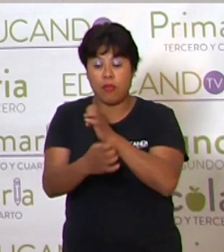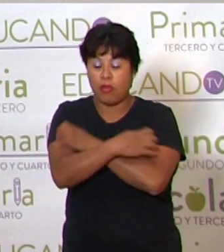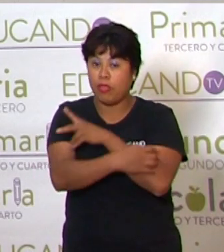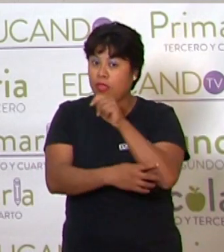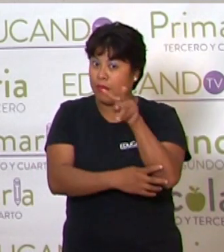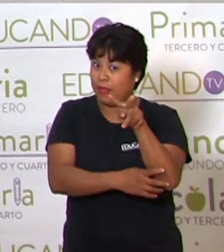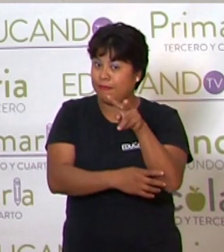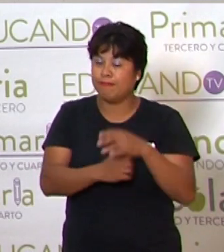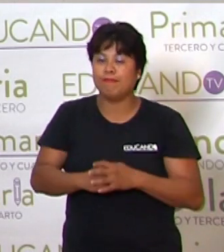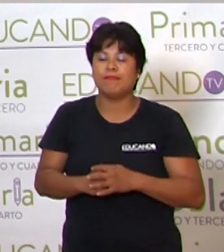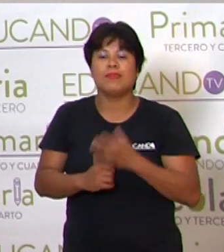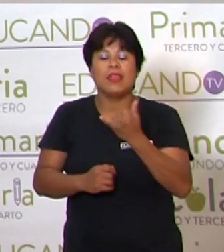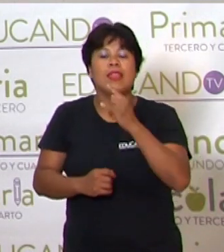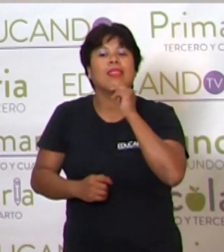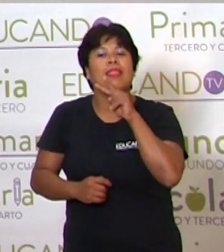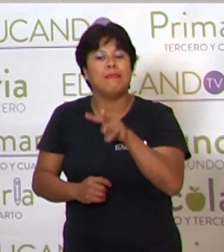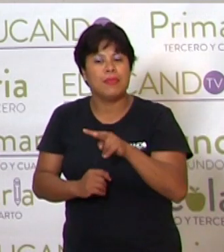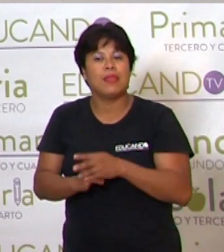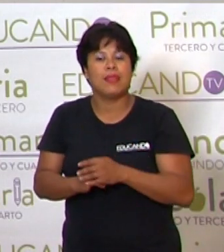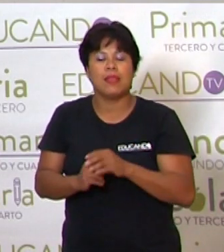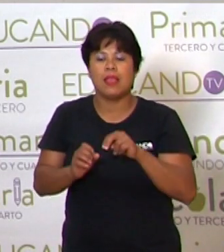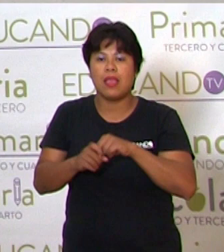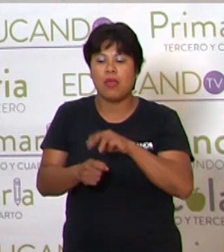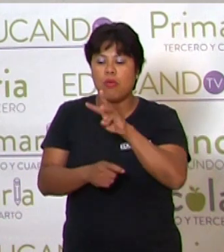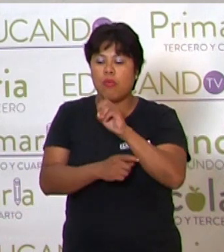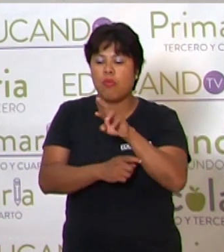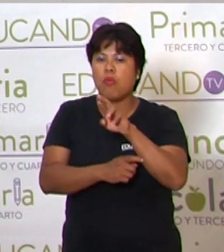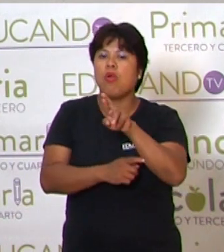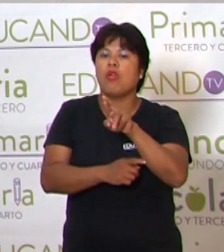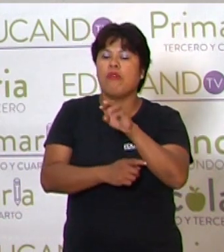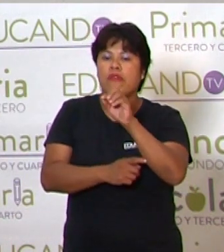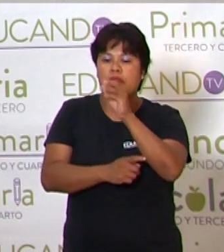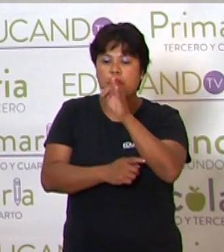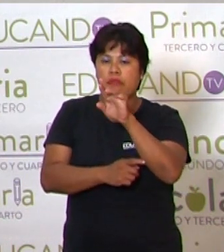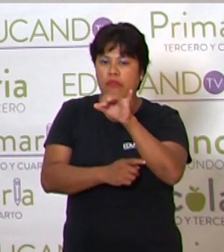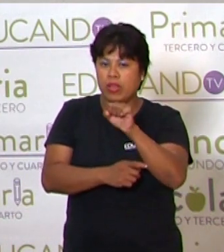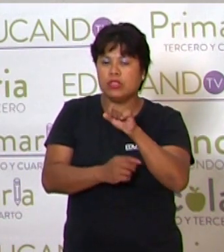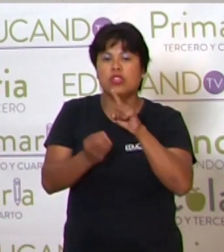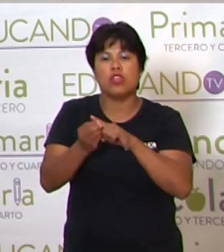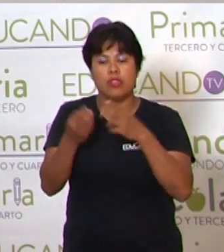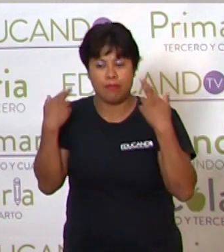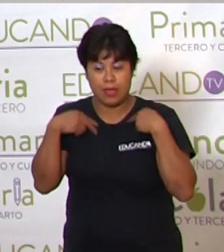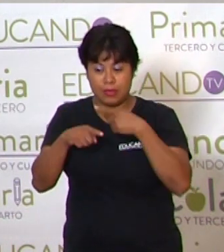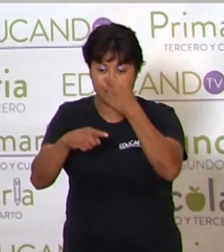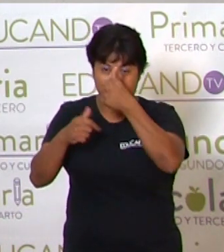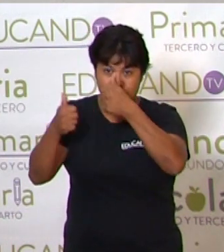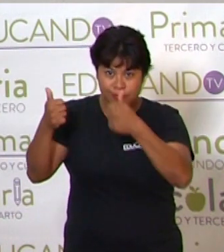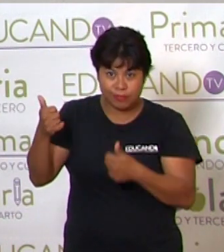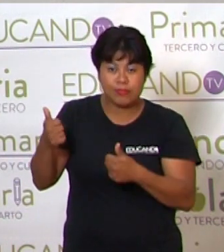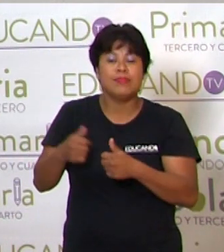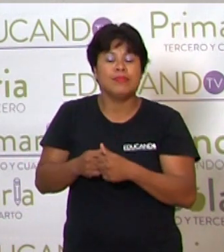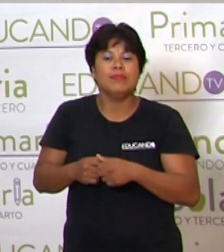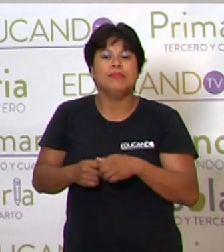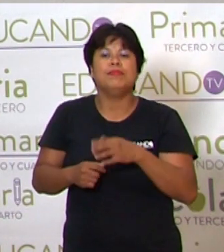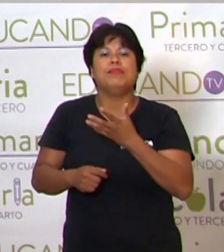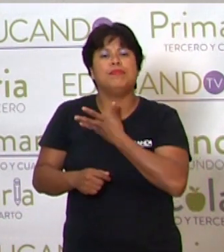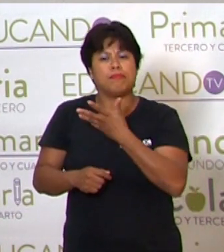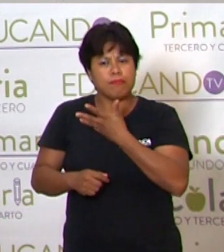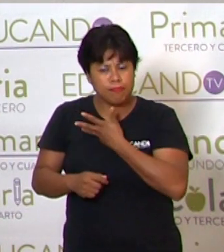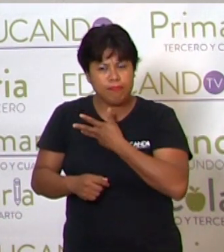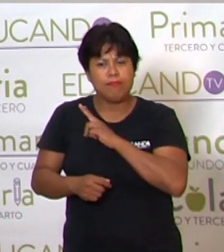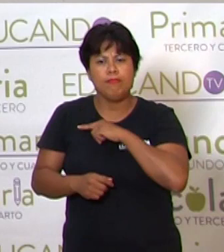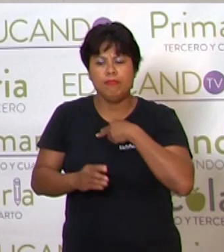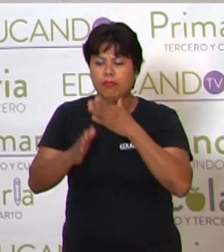TV, y también en WordPress, en donde los profesores y las profesoras tenemos